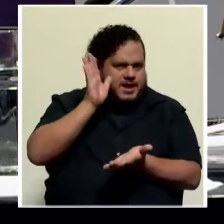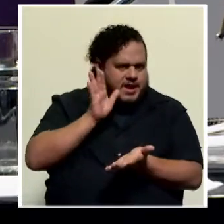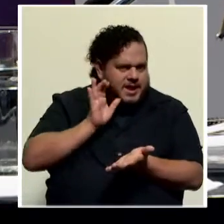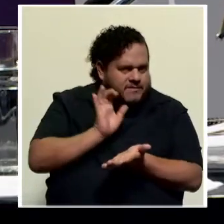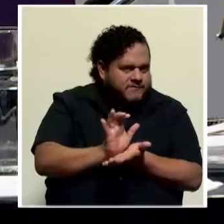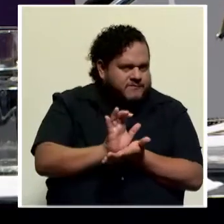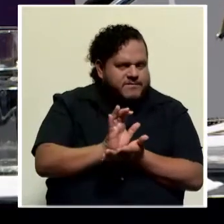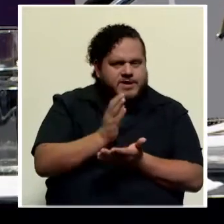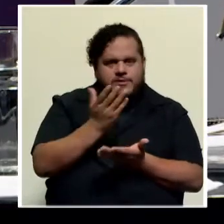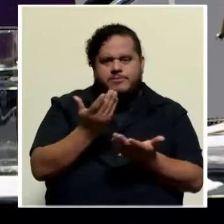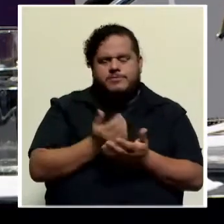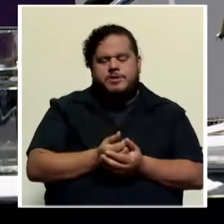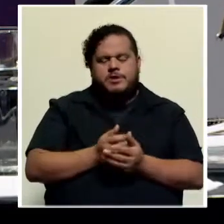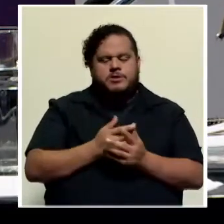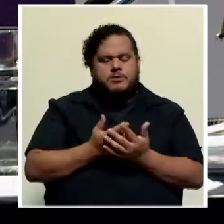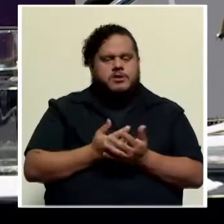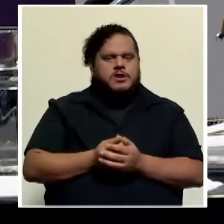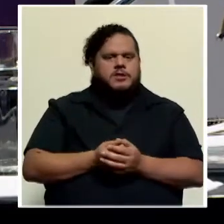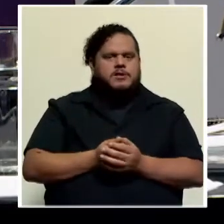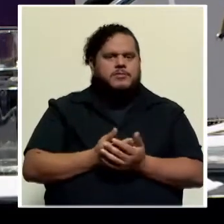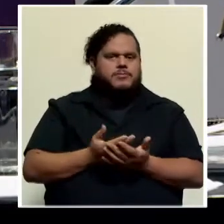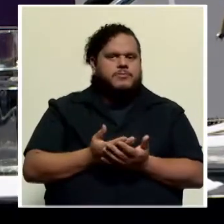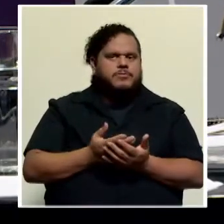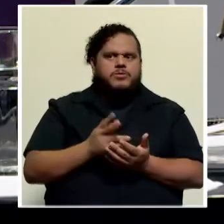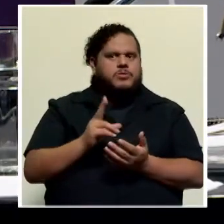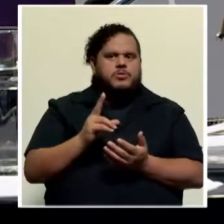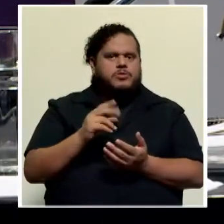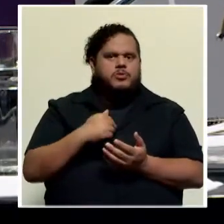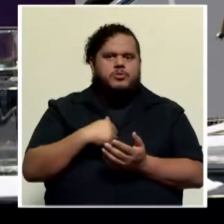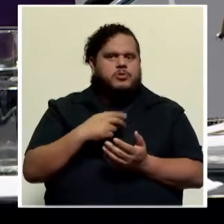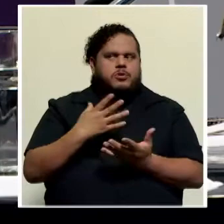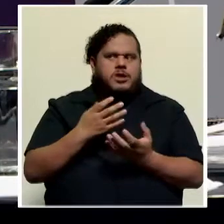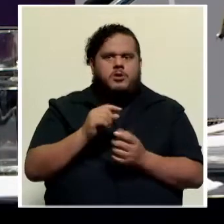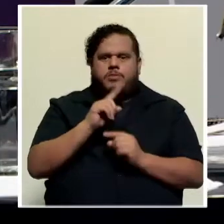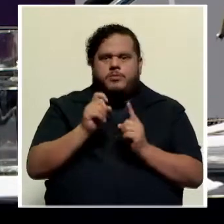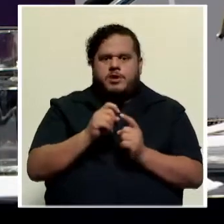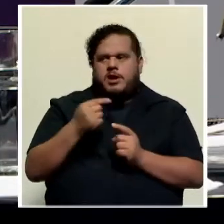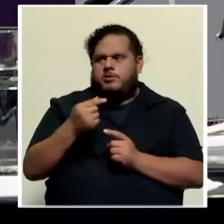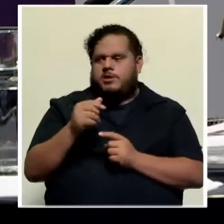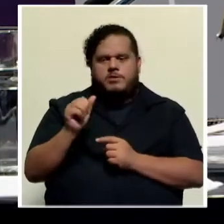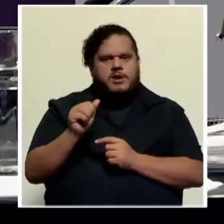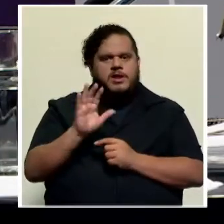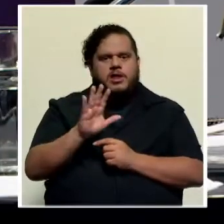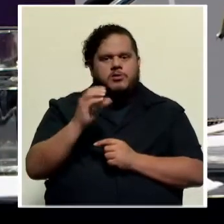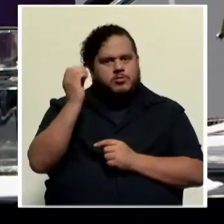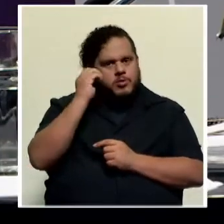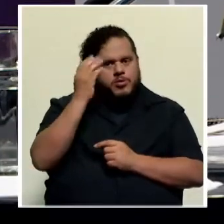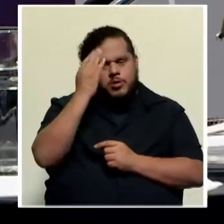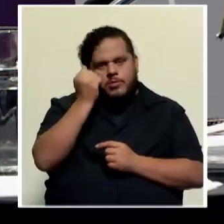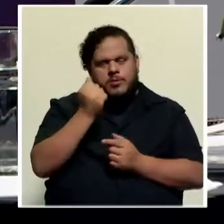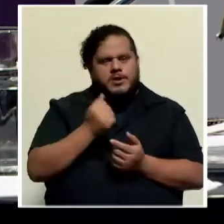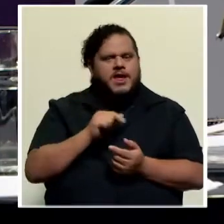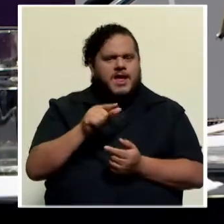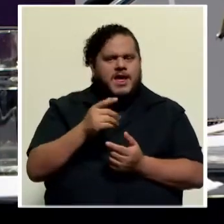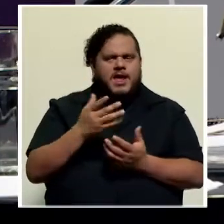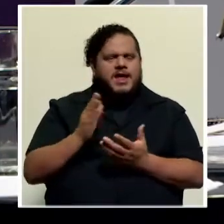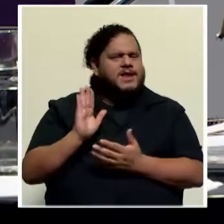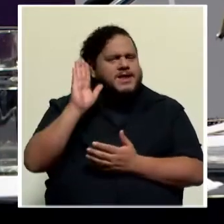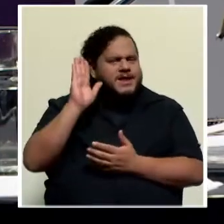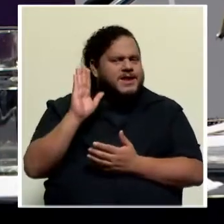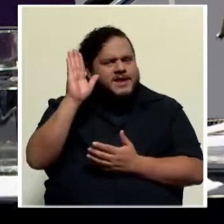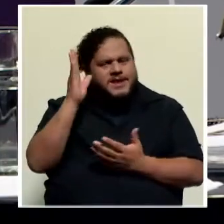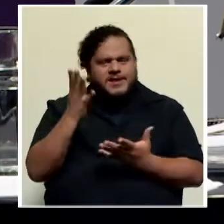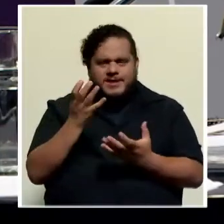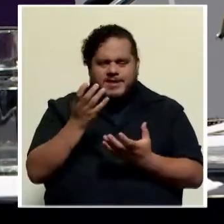director, nuestro realizador, me va a jalar la oreja, pero es que no me aguanto las ganas de preguntarle a Gustavo Araya su opinión, porque sé que está pidiendo puerta